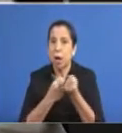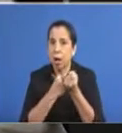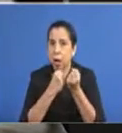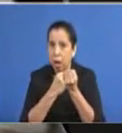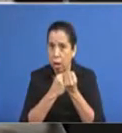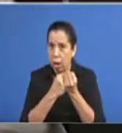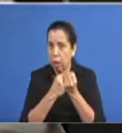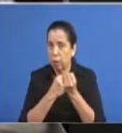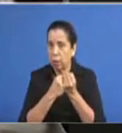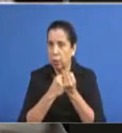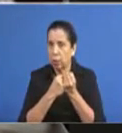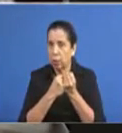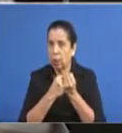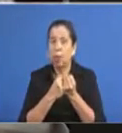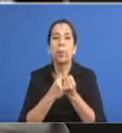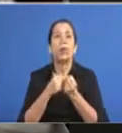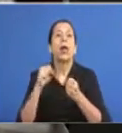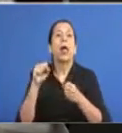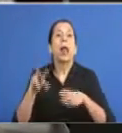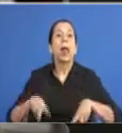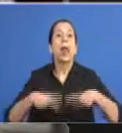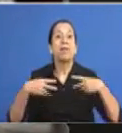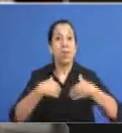Bellantón, en lo que es rescate de vida silvestre.